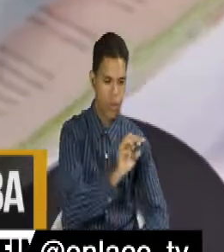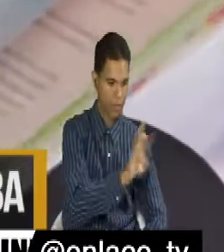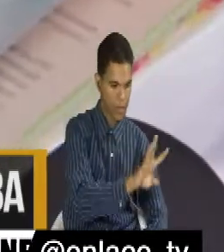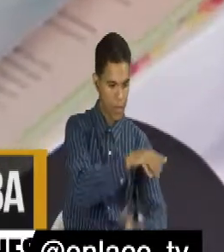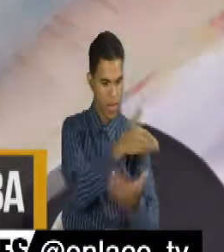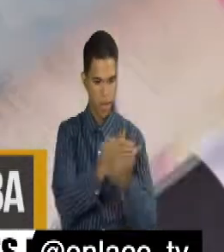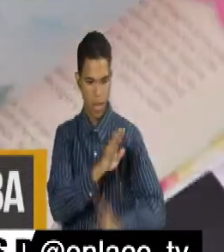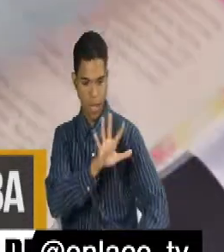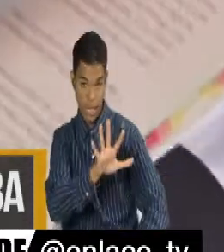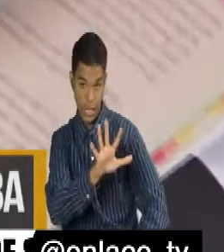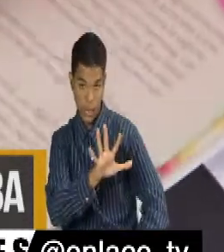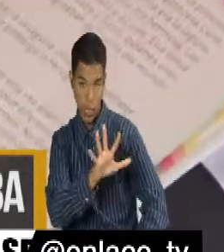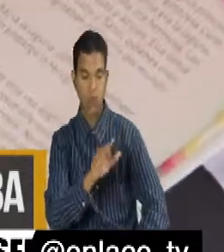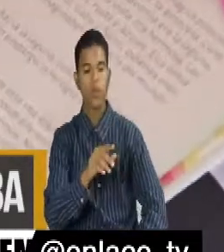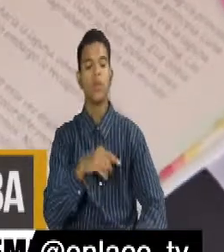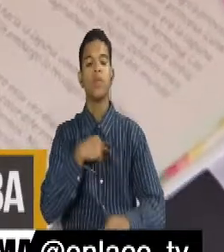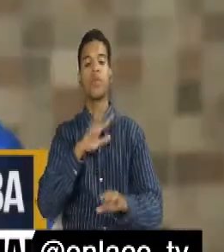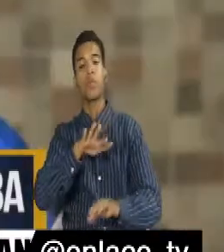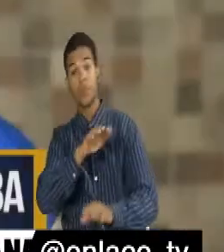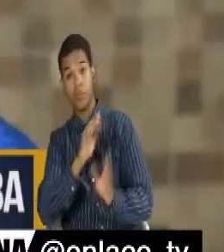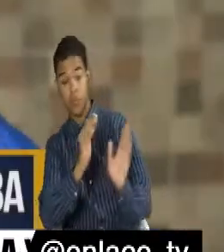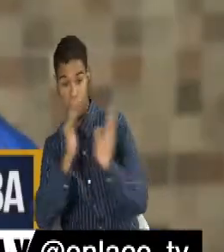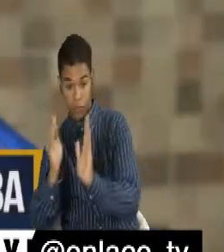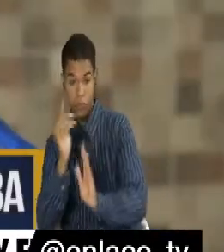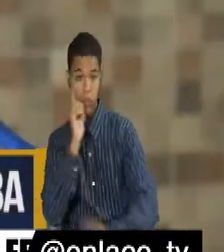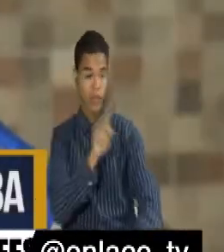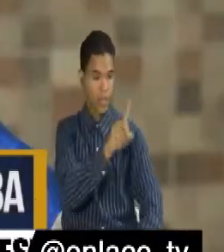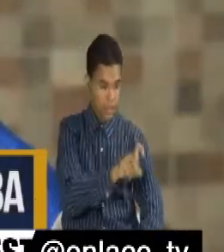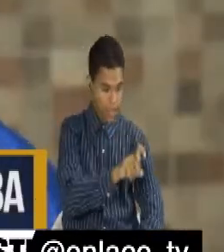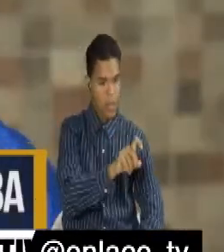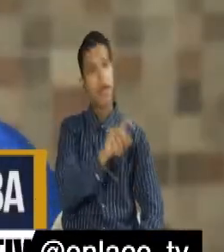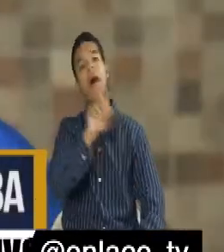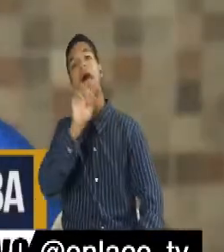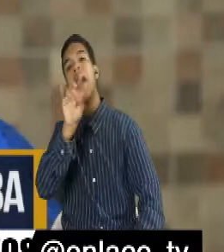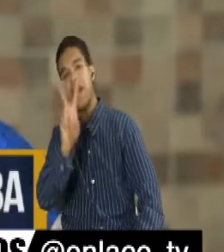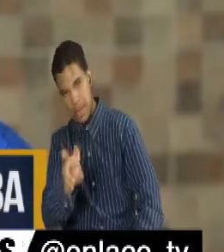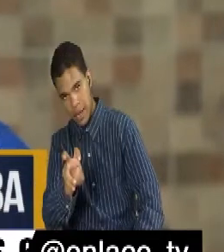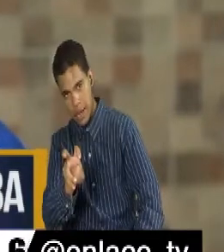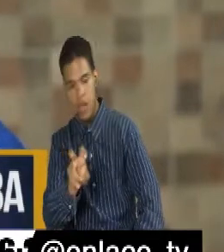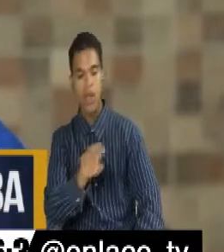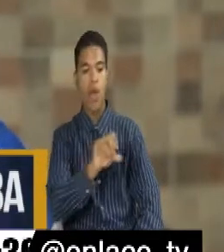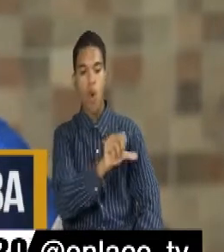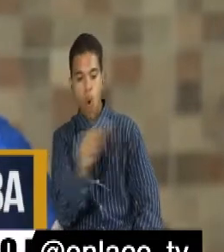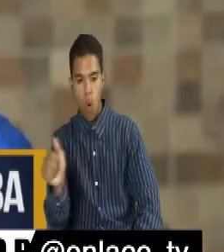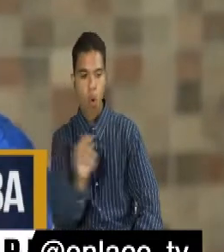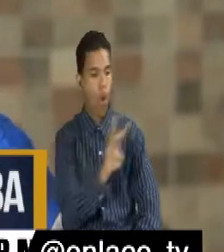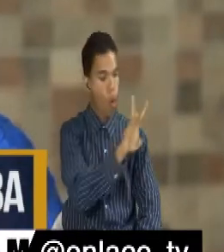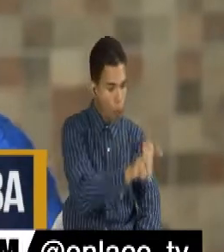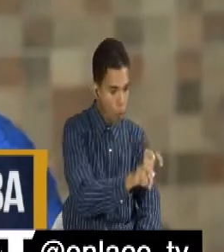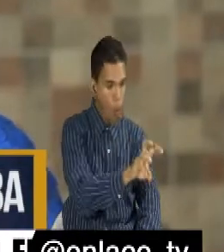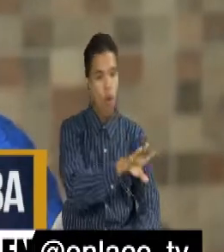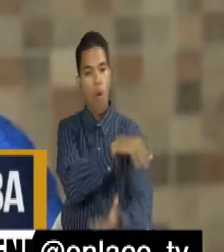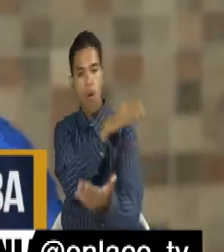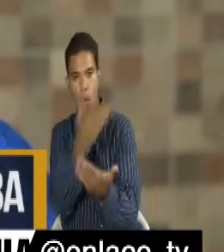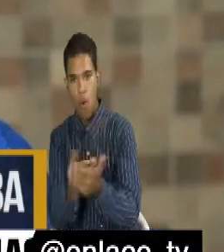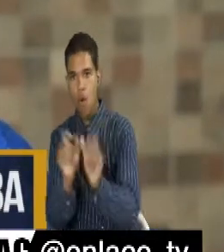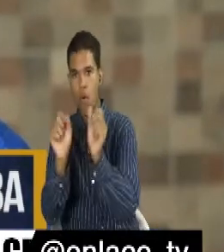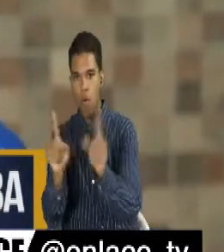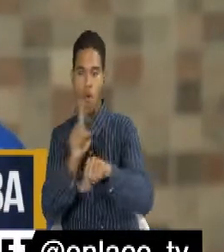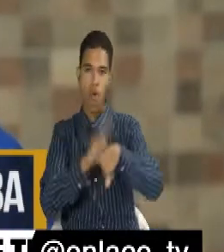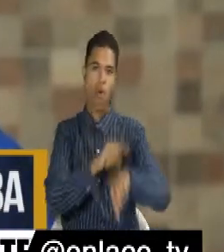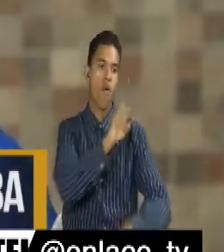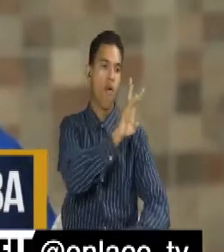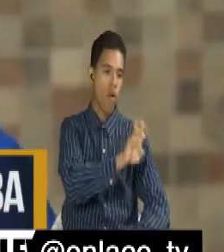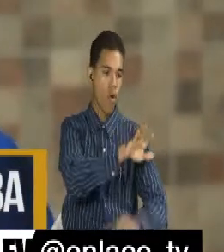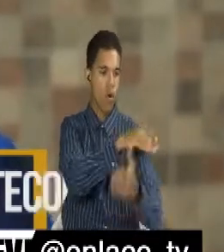A, que es sexto y séptimo, categoría juvenil B, que va de octavo a 11. El horario es de 8 a 12 y de 2 a 6, horario